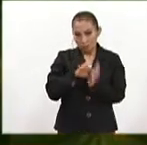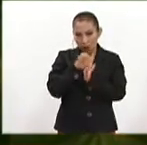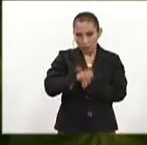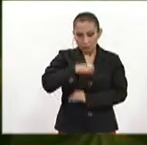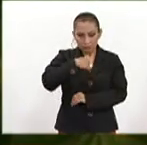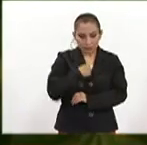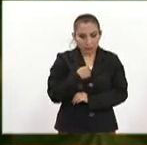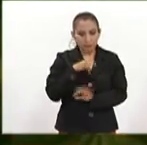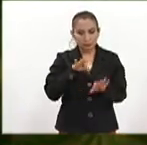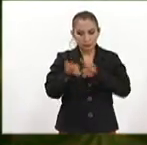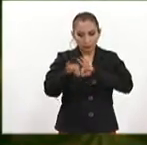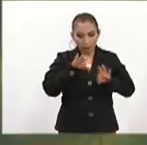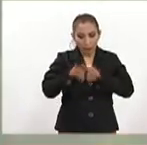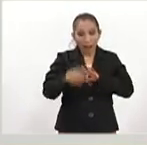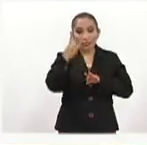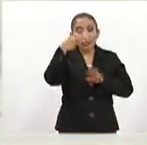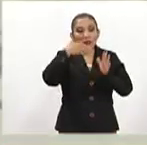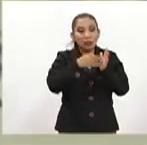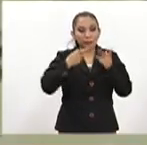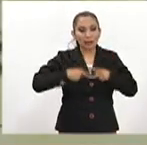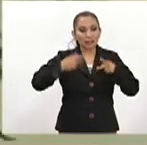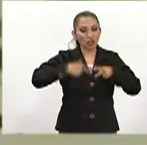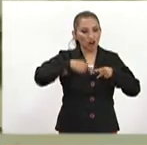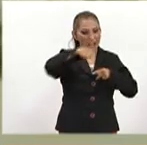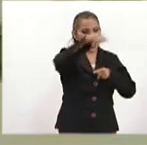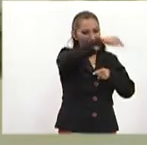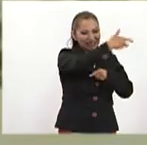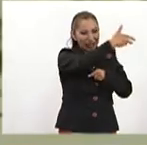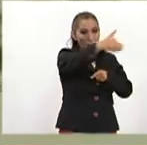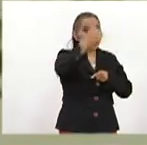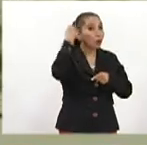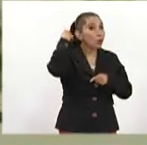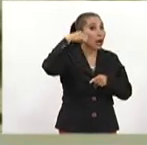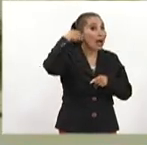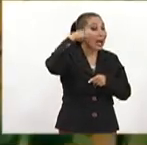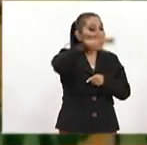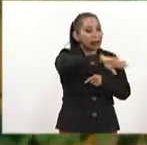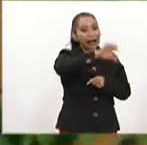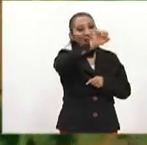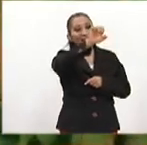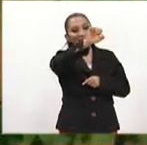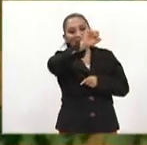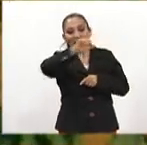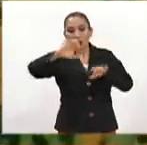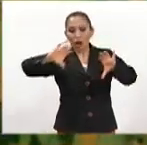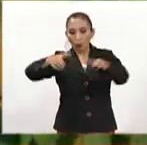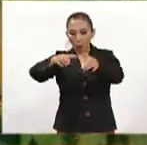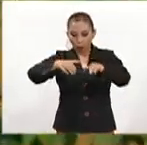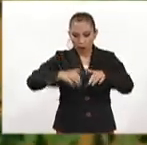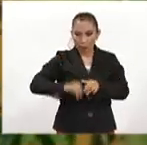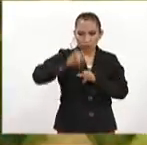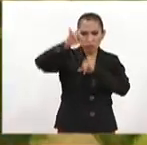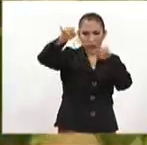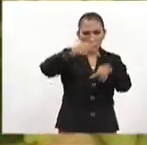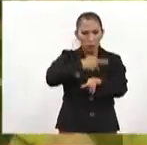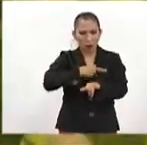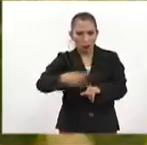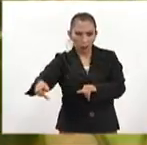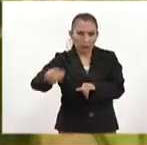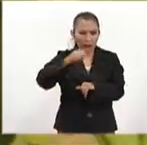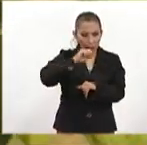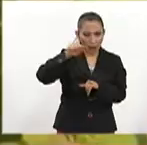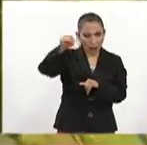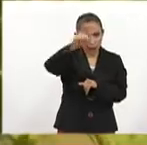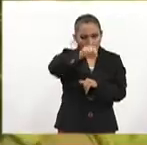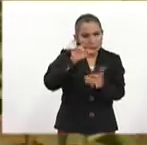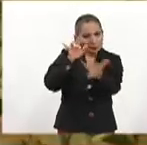nosotros trabajamos con más de 3,000 productores aquí en el estado de Oaxaca, en 60 comunidades de alta y muy alta marginación. Esto